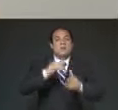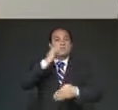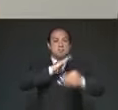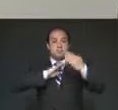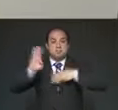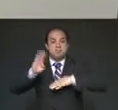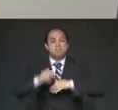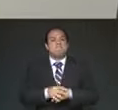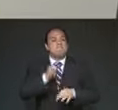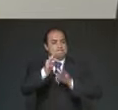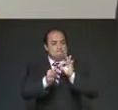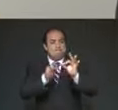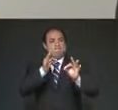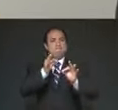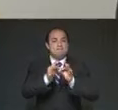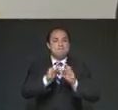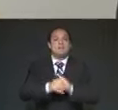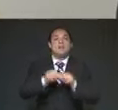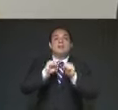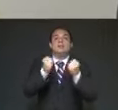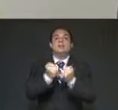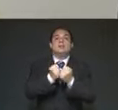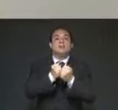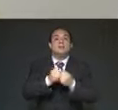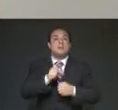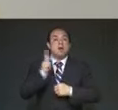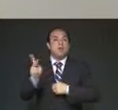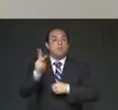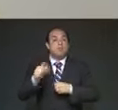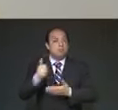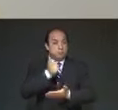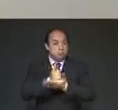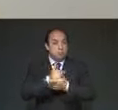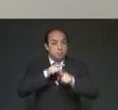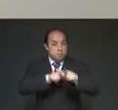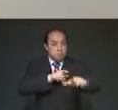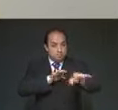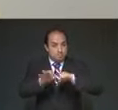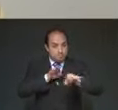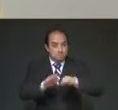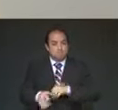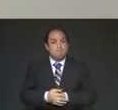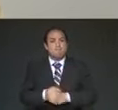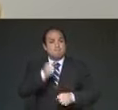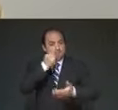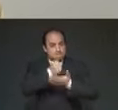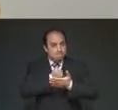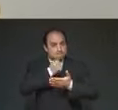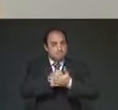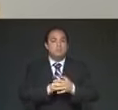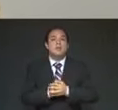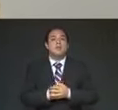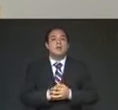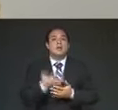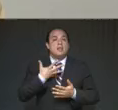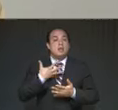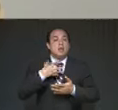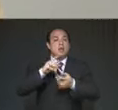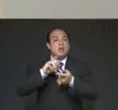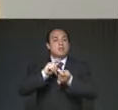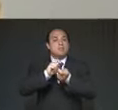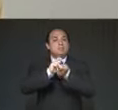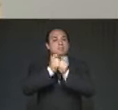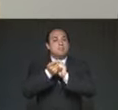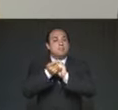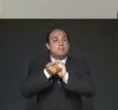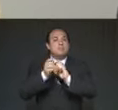sistema para toda la población de la ciudad, y seguiremos trabajando muy fuerte para que la transferencia de tecnología hacia el